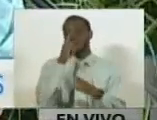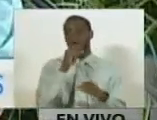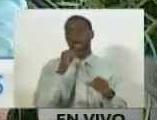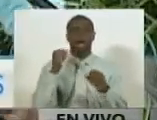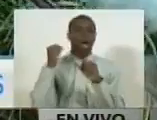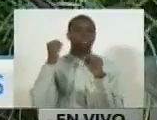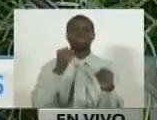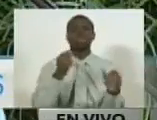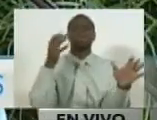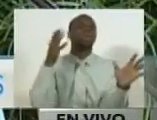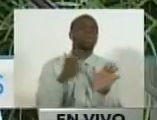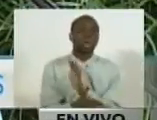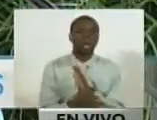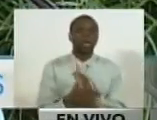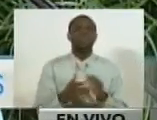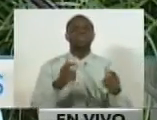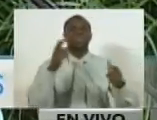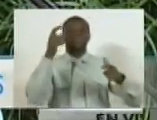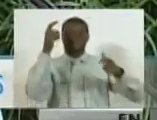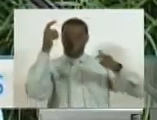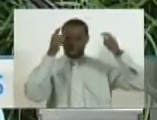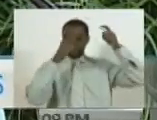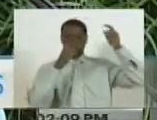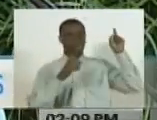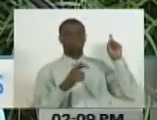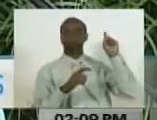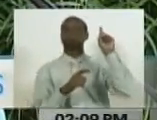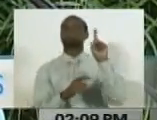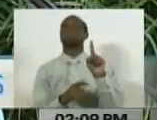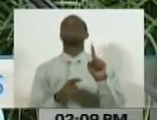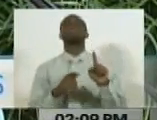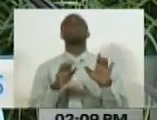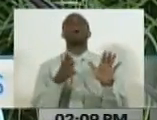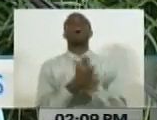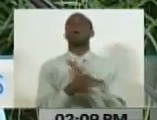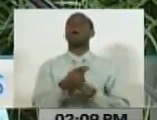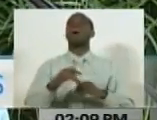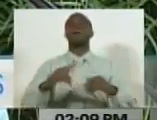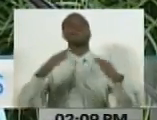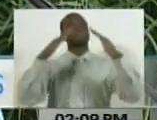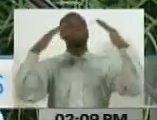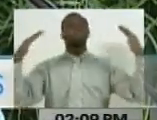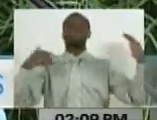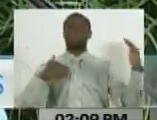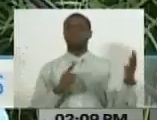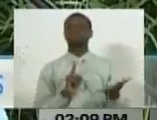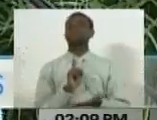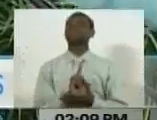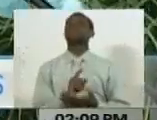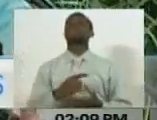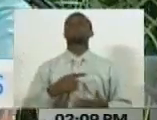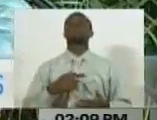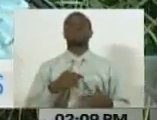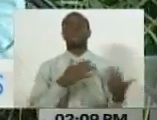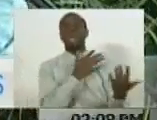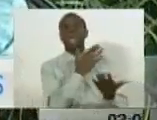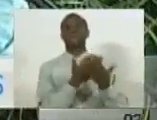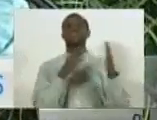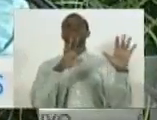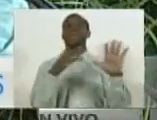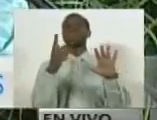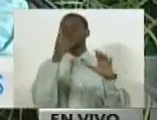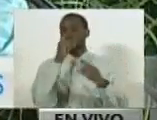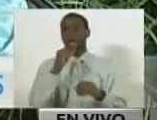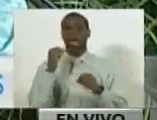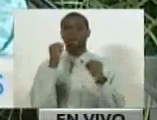comandante Hugo Chávez entró como presidente de la República a este palacio presidencial. 18 años ya, de